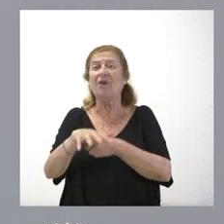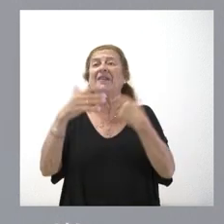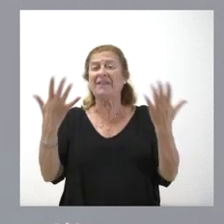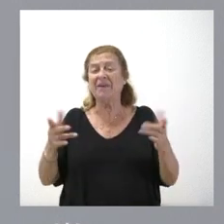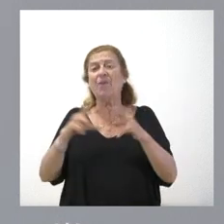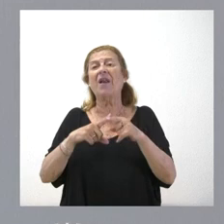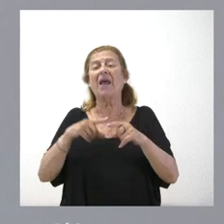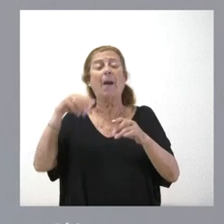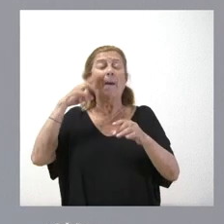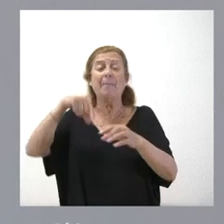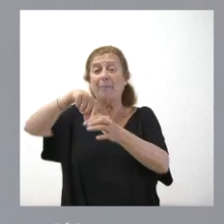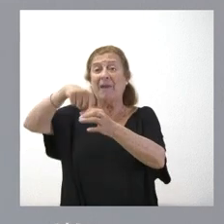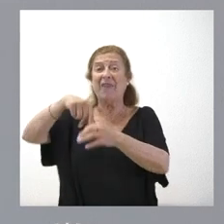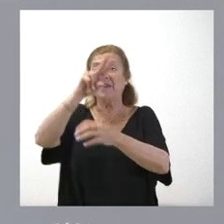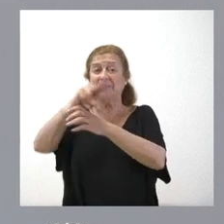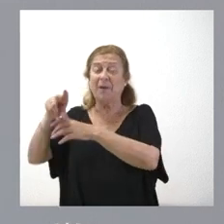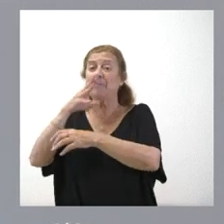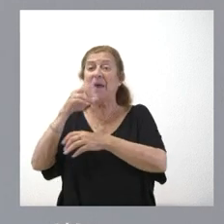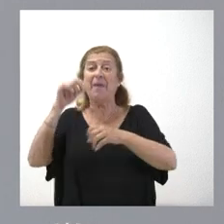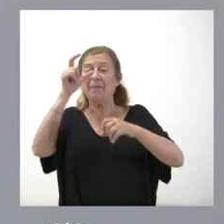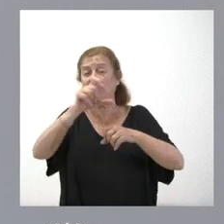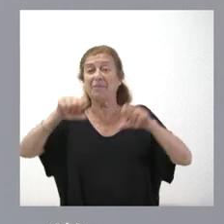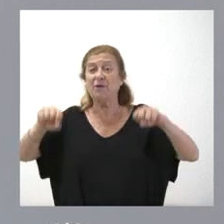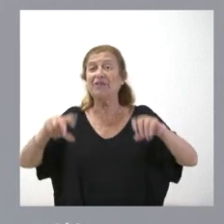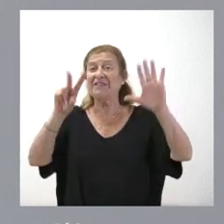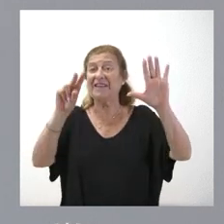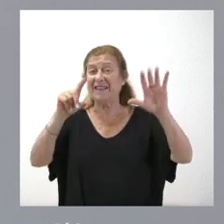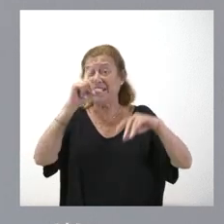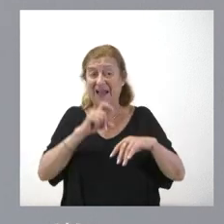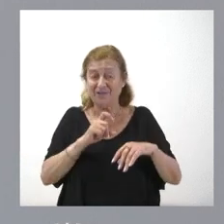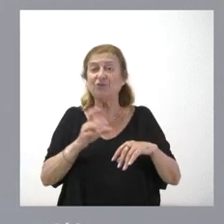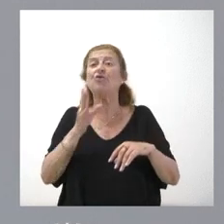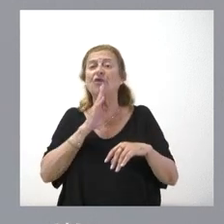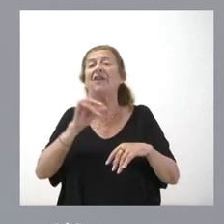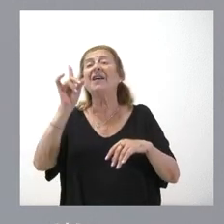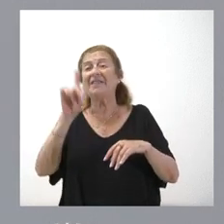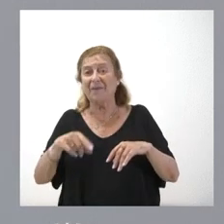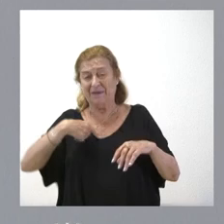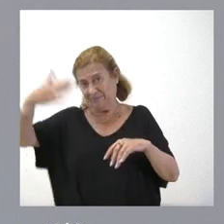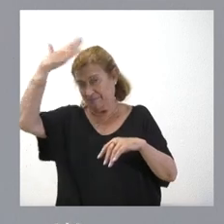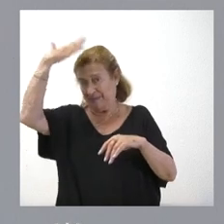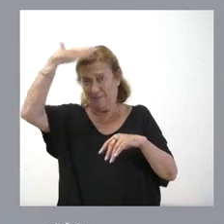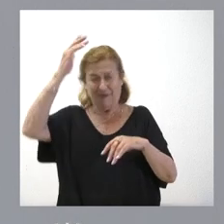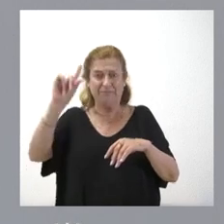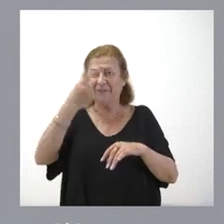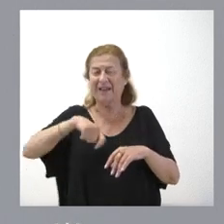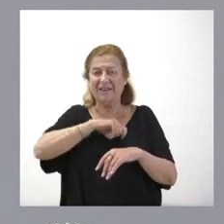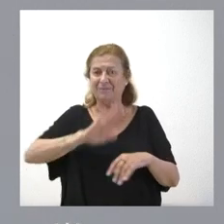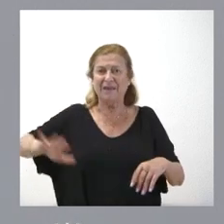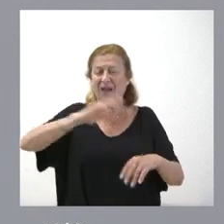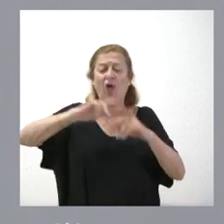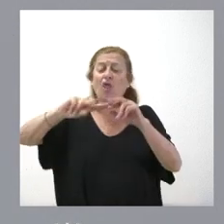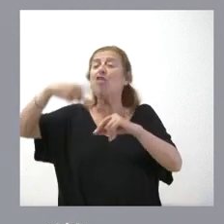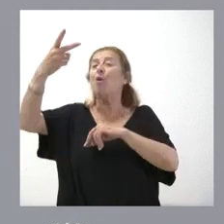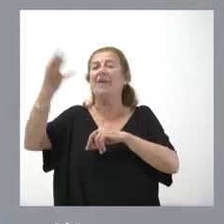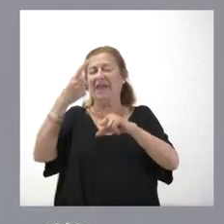plazas residenciales de financiación Pública para mayores de 70 años donde También estamos a la cabeza de toda España duplicando la medidia estatal